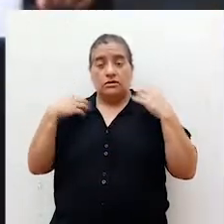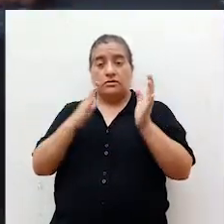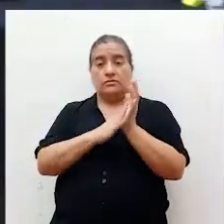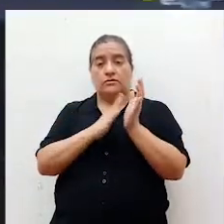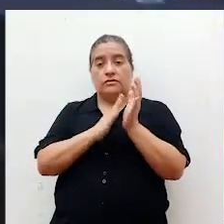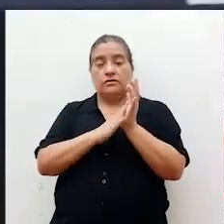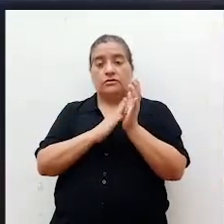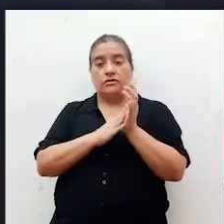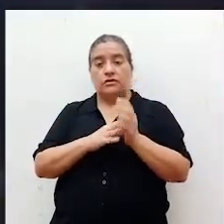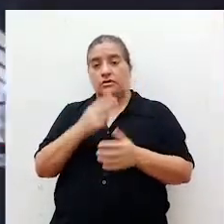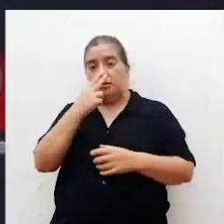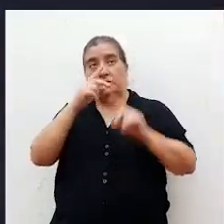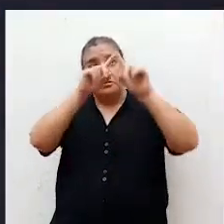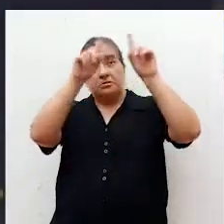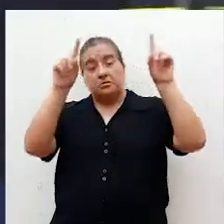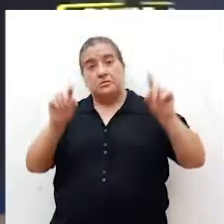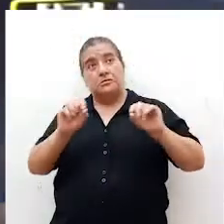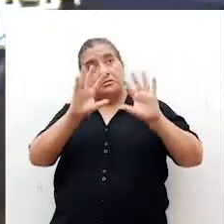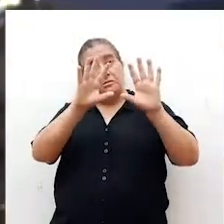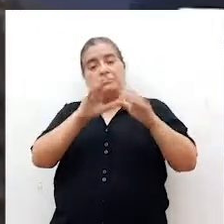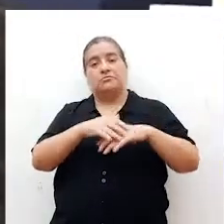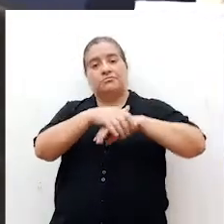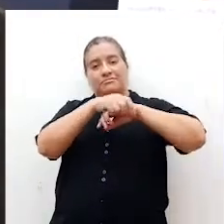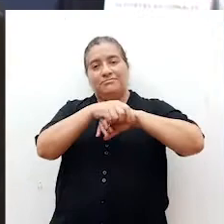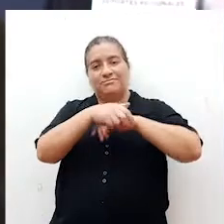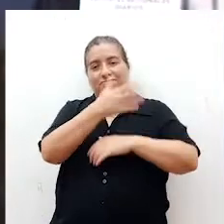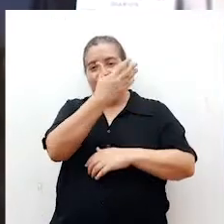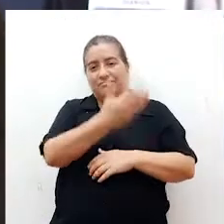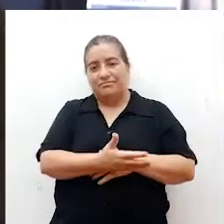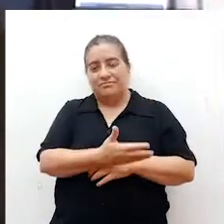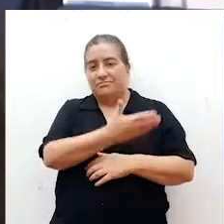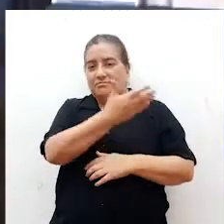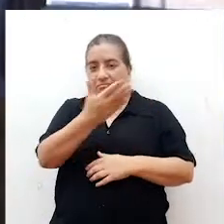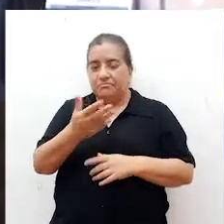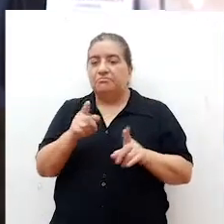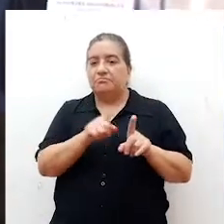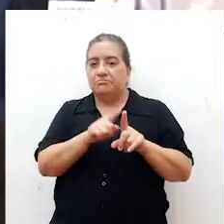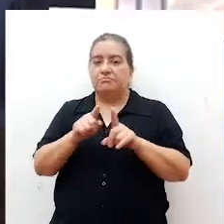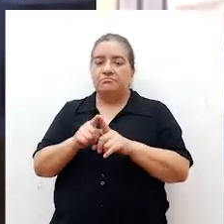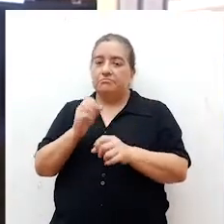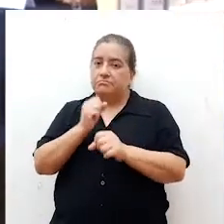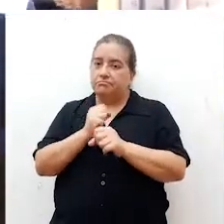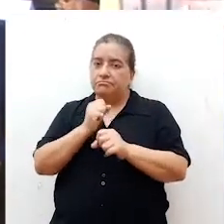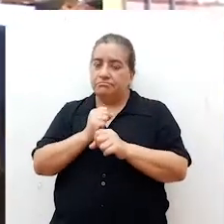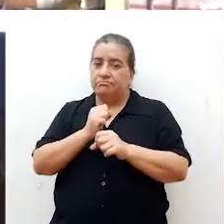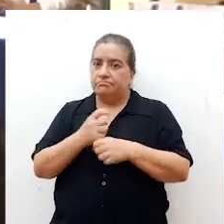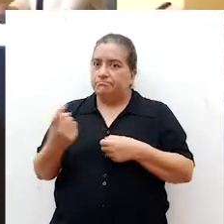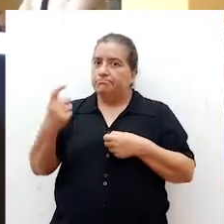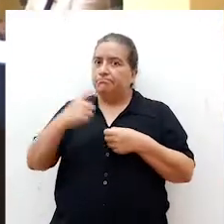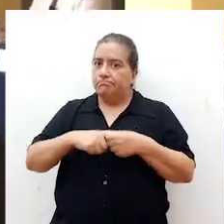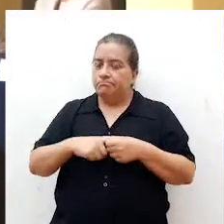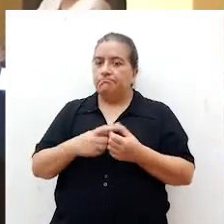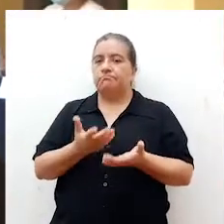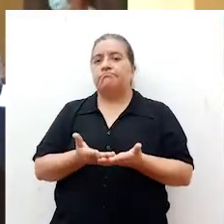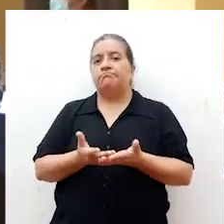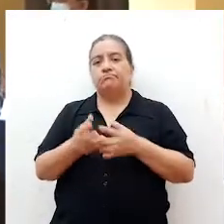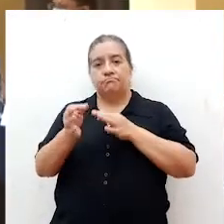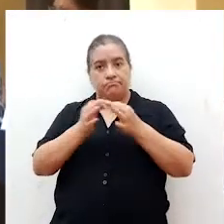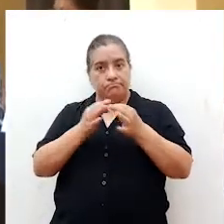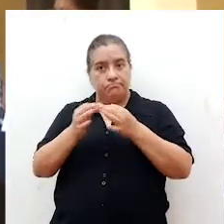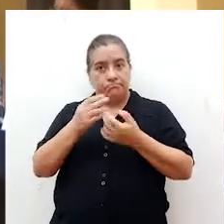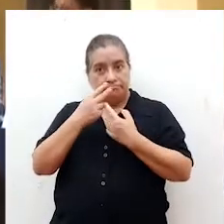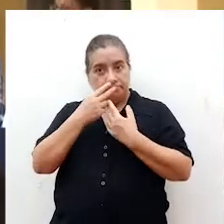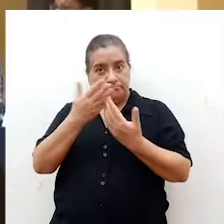de las 38 oficinas con que cuenta la Defensoría del Pueblo, que los tenemos en el ecran. Les damos el saludo porque ellos también han